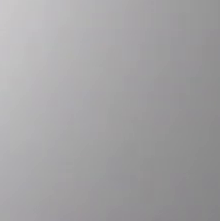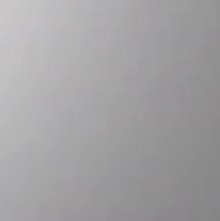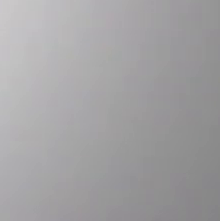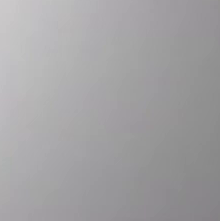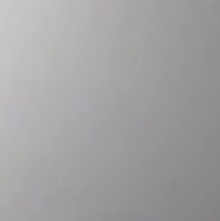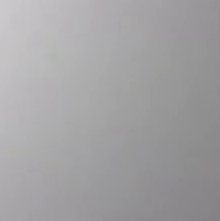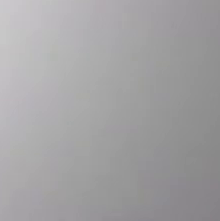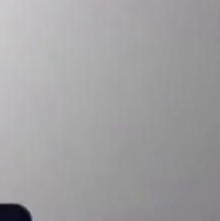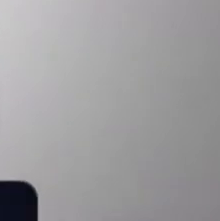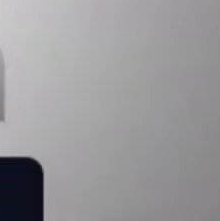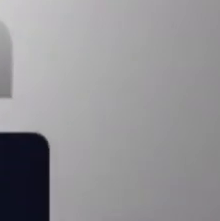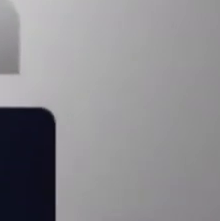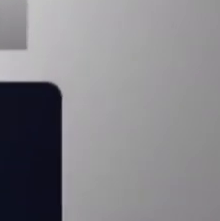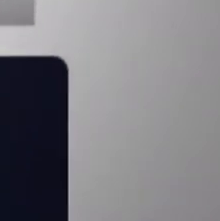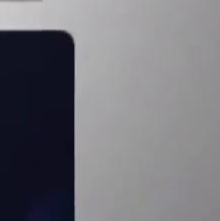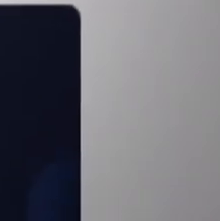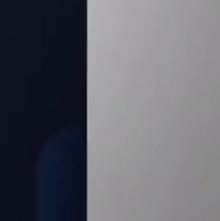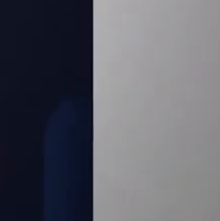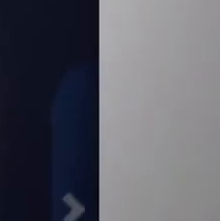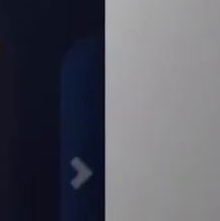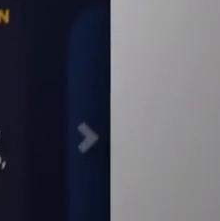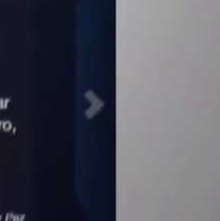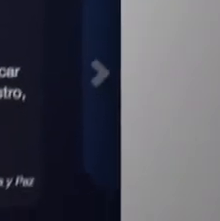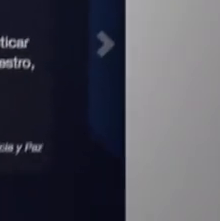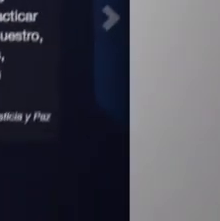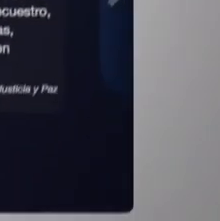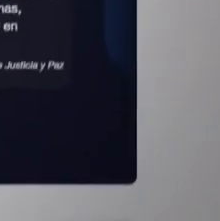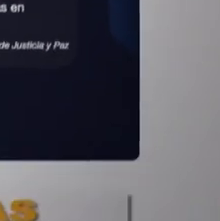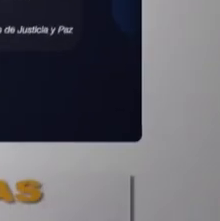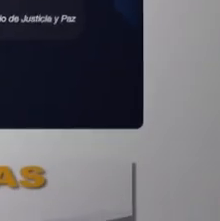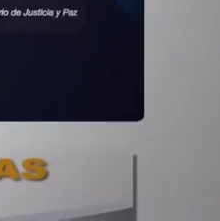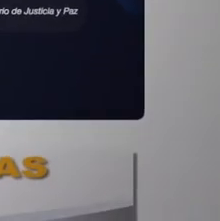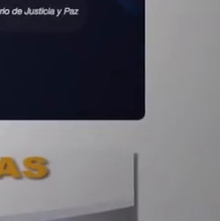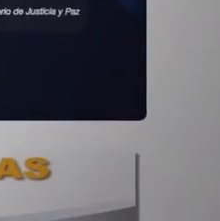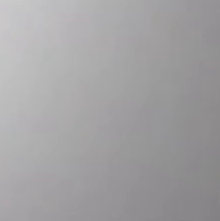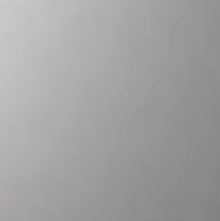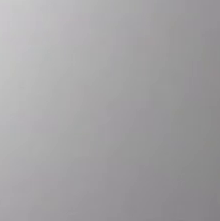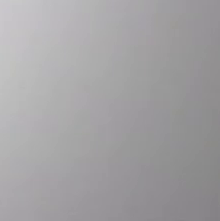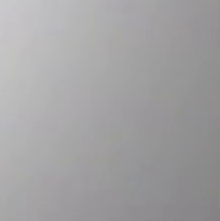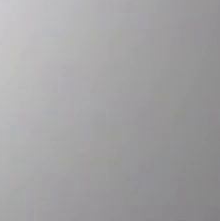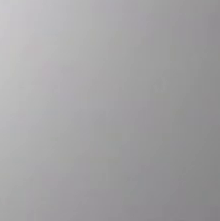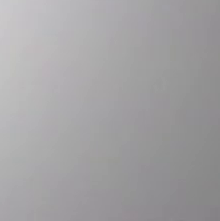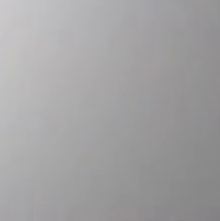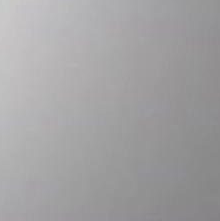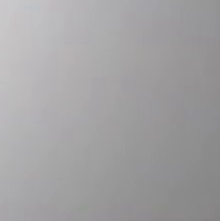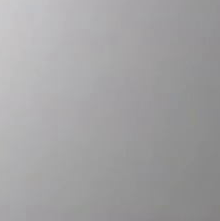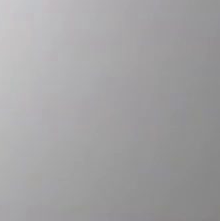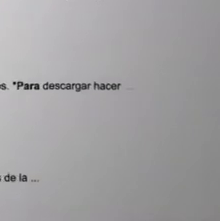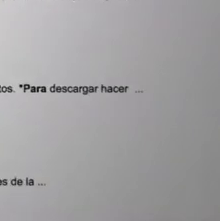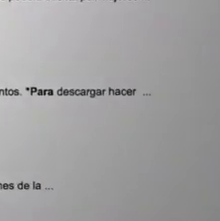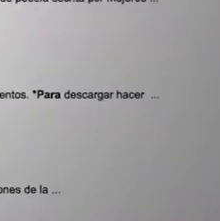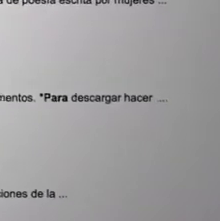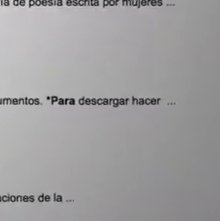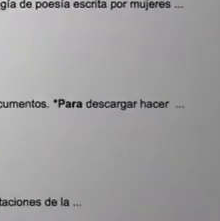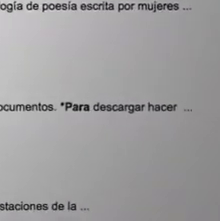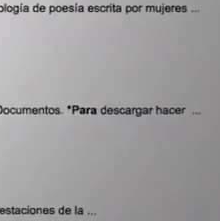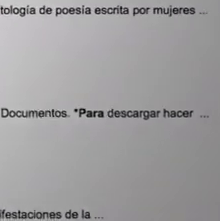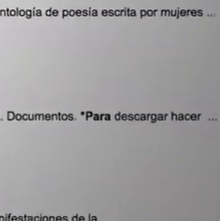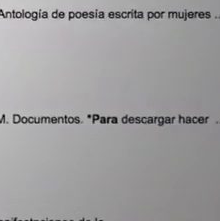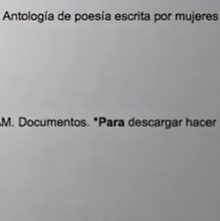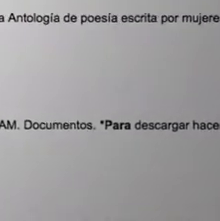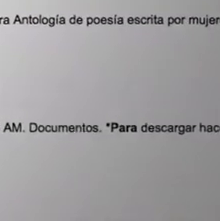para ellas, que ya ahora hay nueva luz, pueden conocer un nuevo amanecer, ven los arcoíris de verdad, de